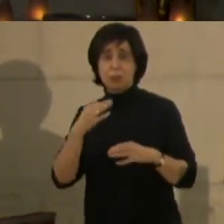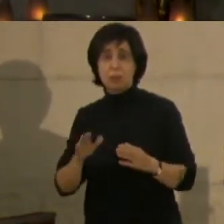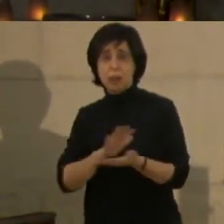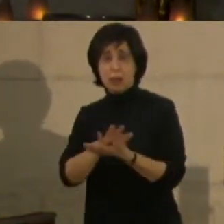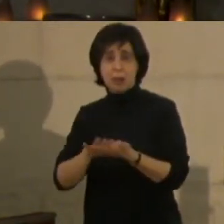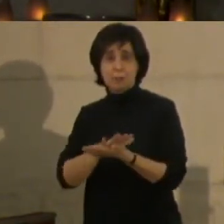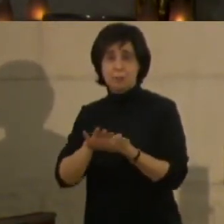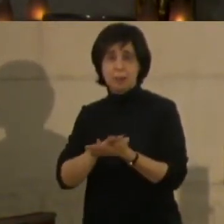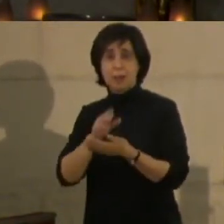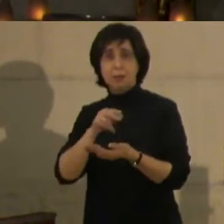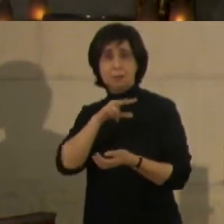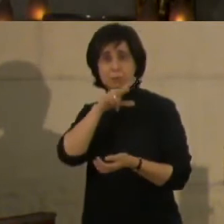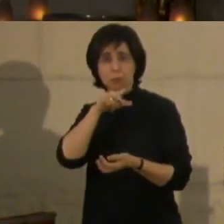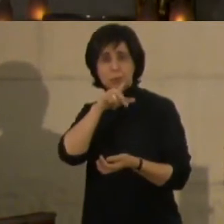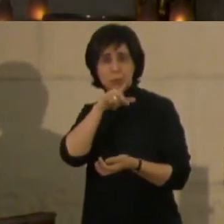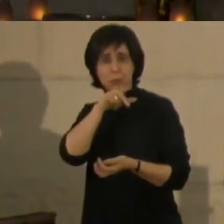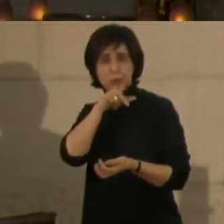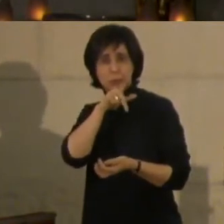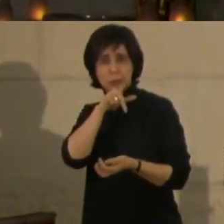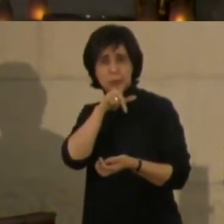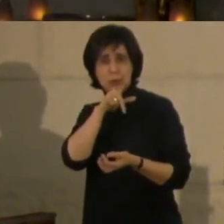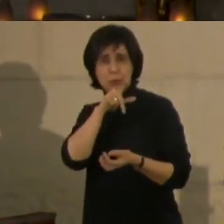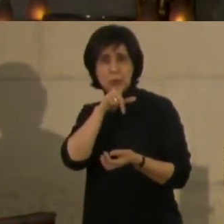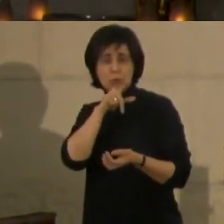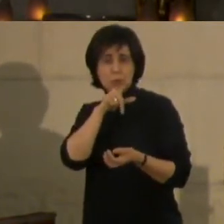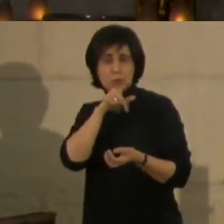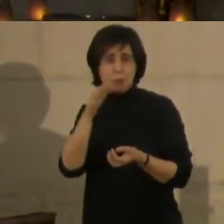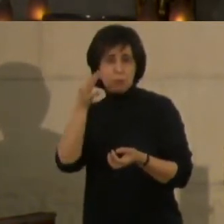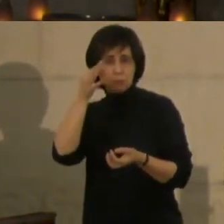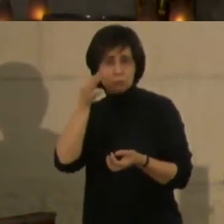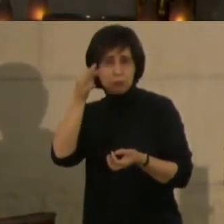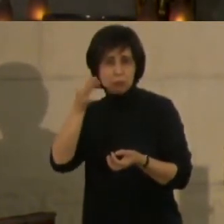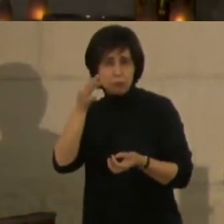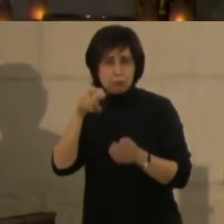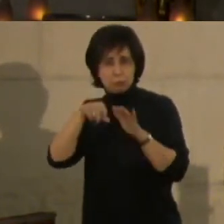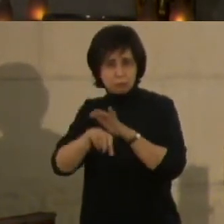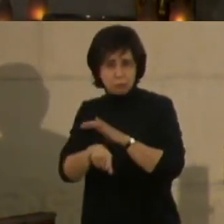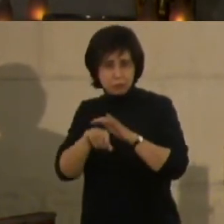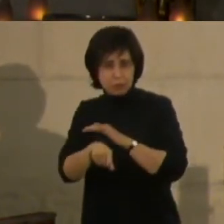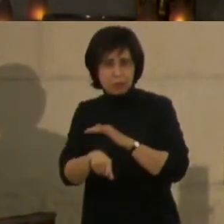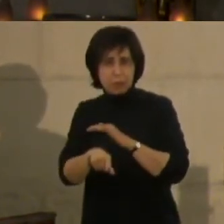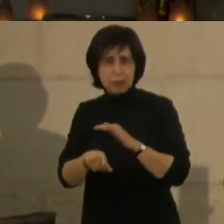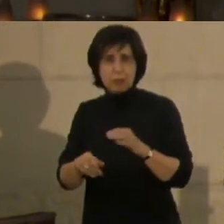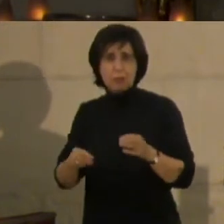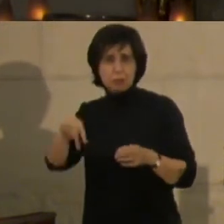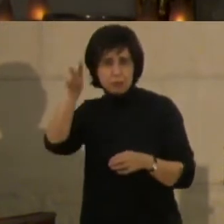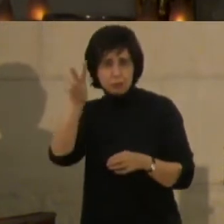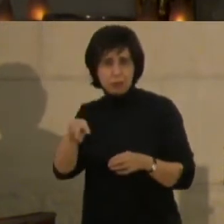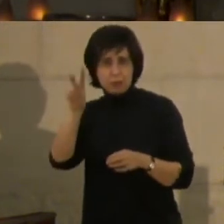hablar con mucha más radicalidad, con mucha más hondura y con mucha más